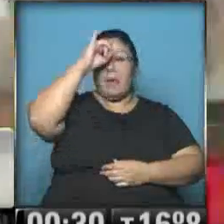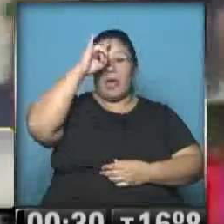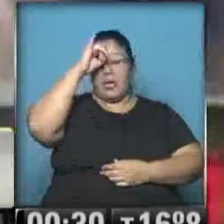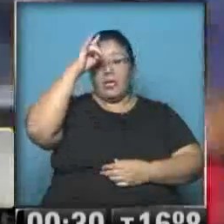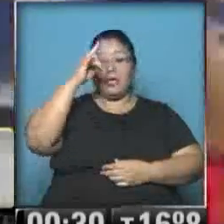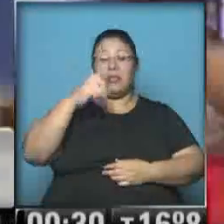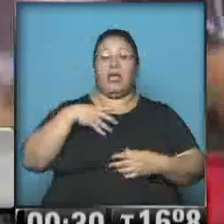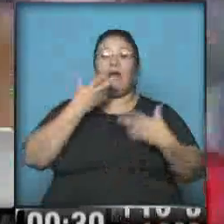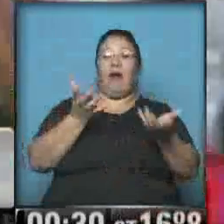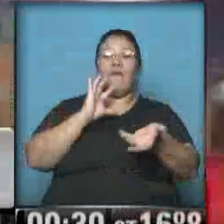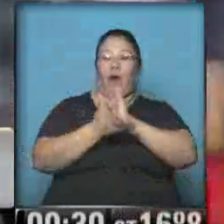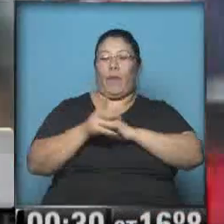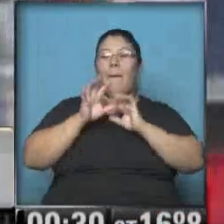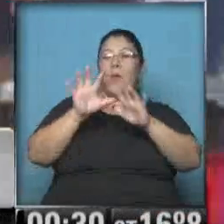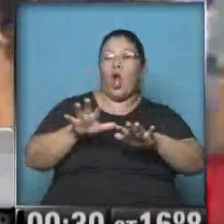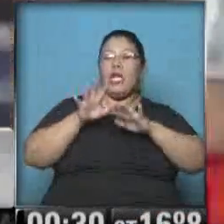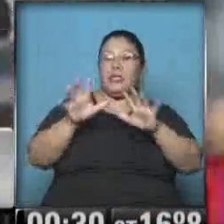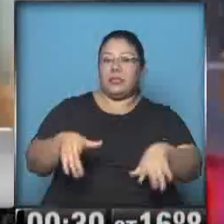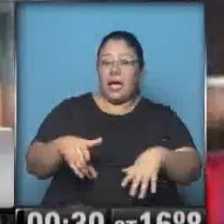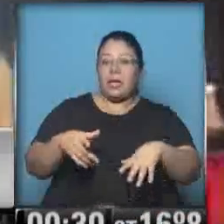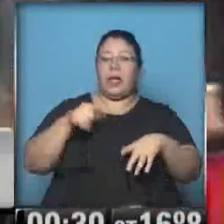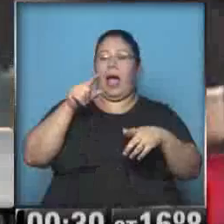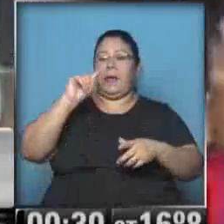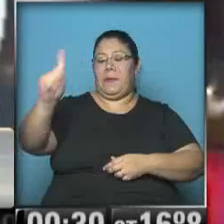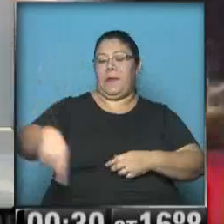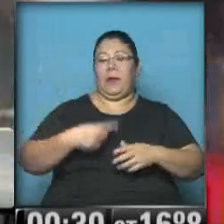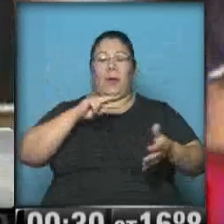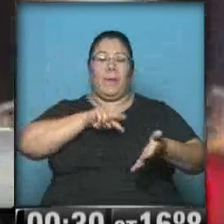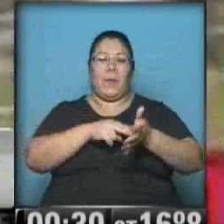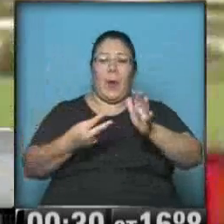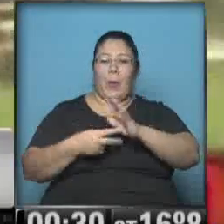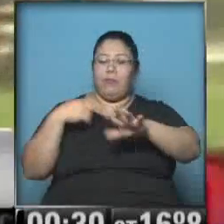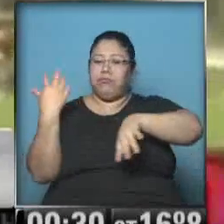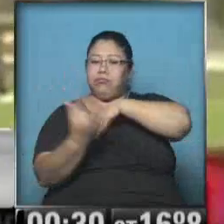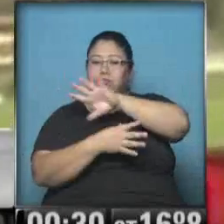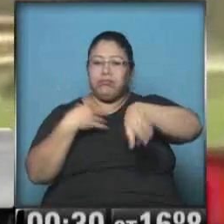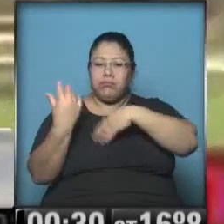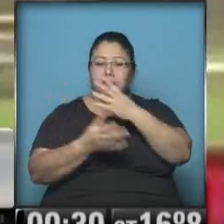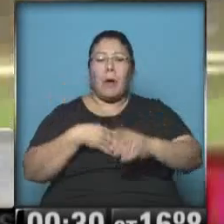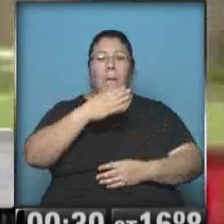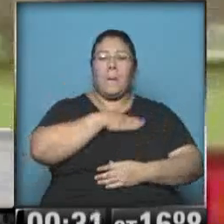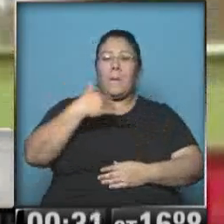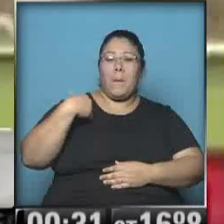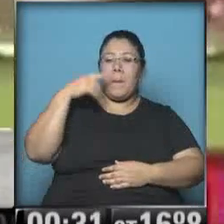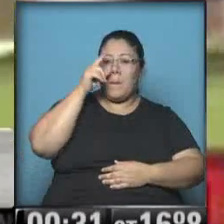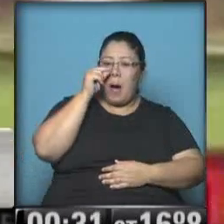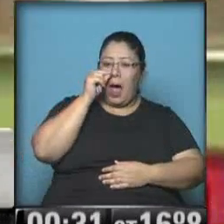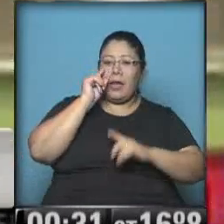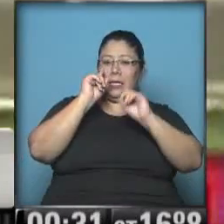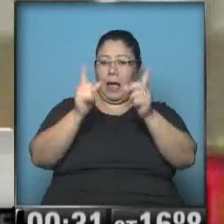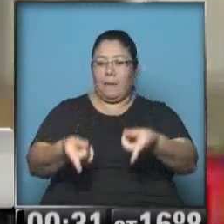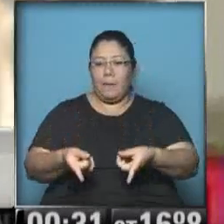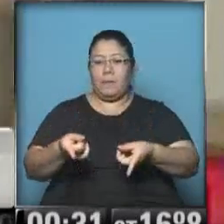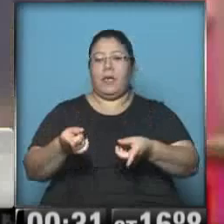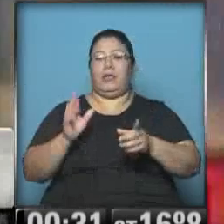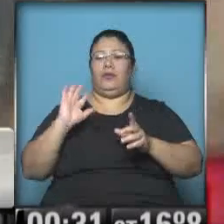voladoras, asistentes metidos en el medio, padres de los chicos que estaban al costado del campo de juego también se metieron en una barbarie donde